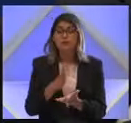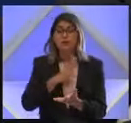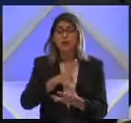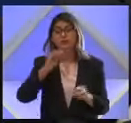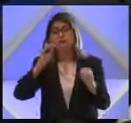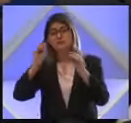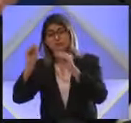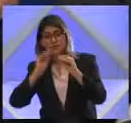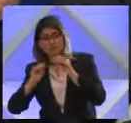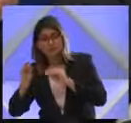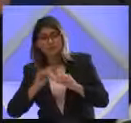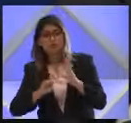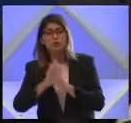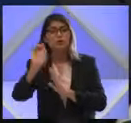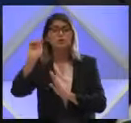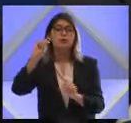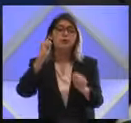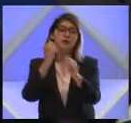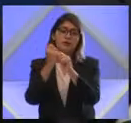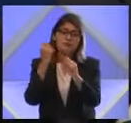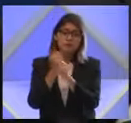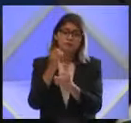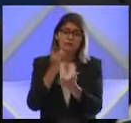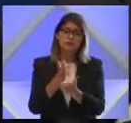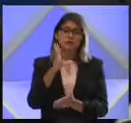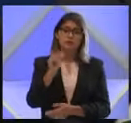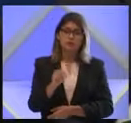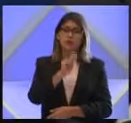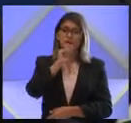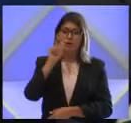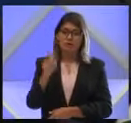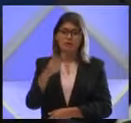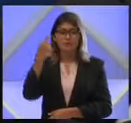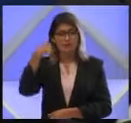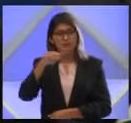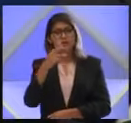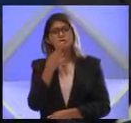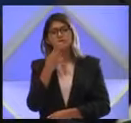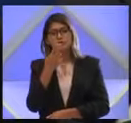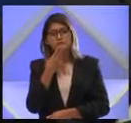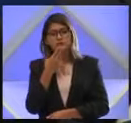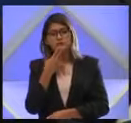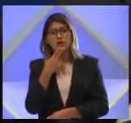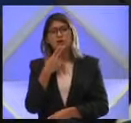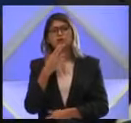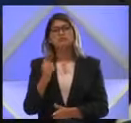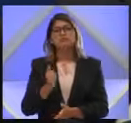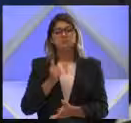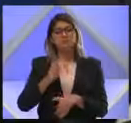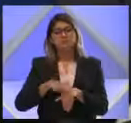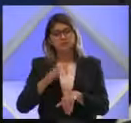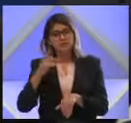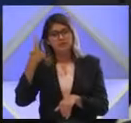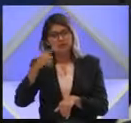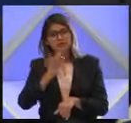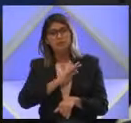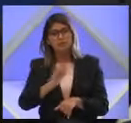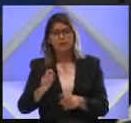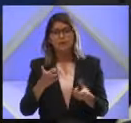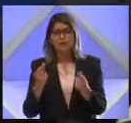haya el transporte sino que se aproveche más para que haya mayor productividad